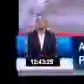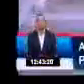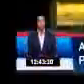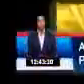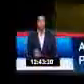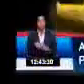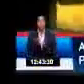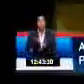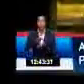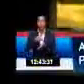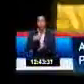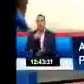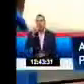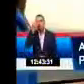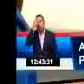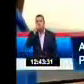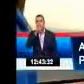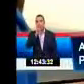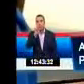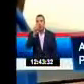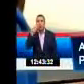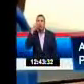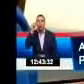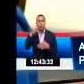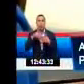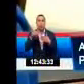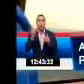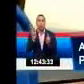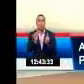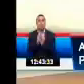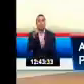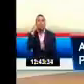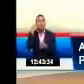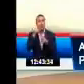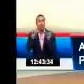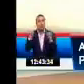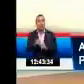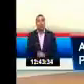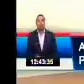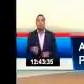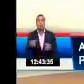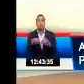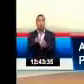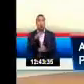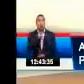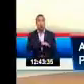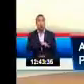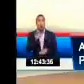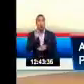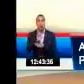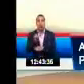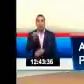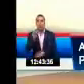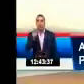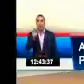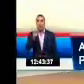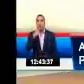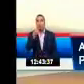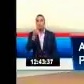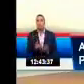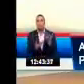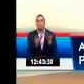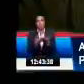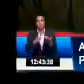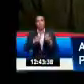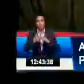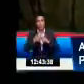Central sostiene una deuda de más de 300 millones con los GATS. La Asociación de Municipalidades del Ecuador, AME, ha presentado el problema al Ministerio